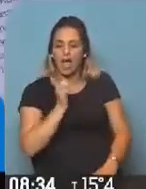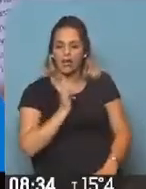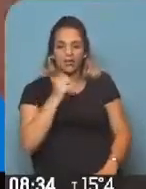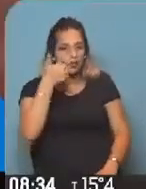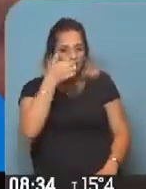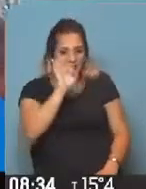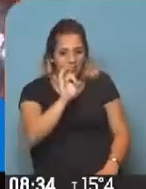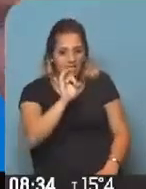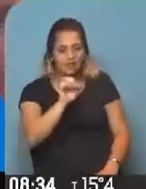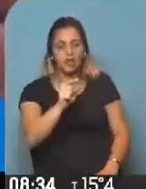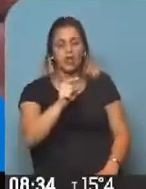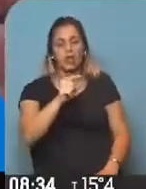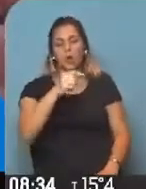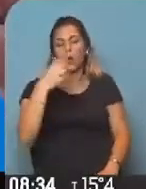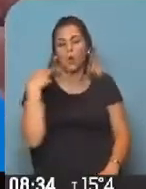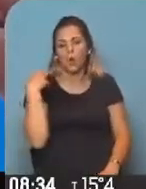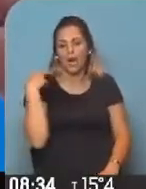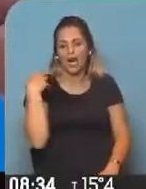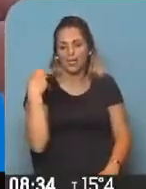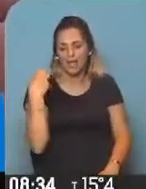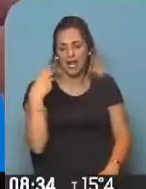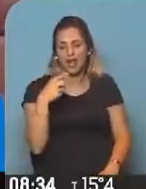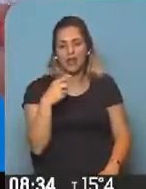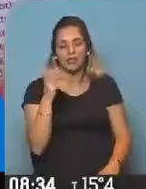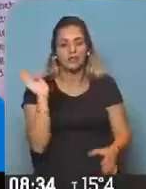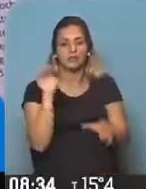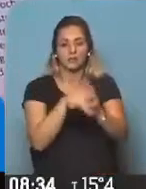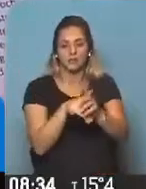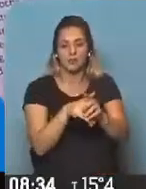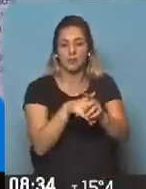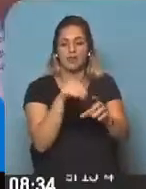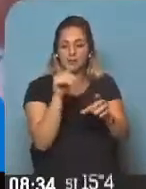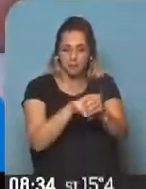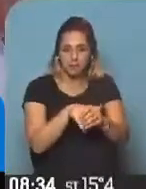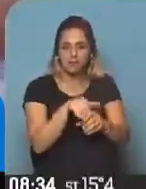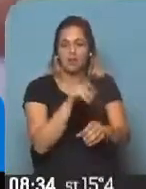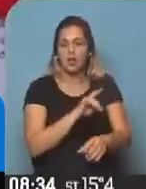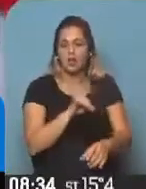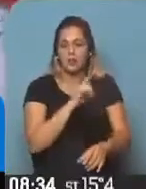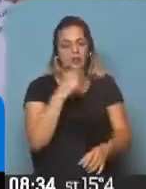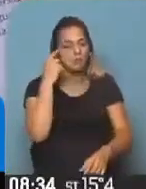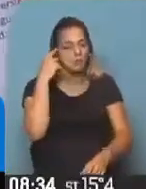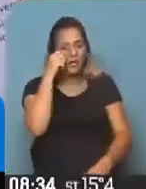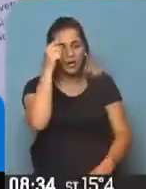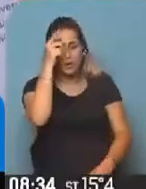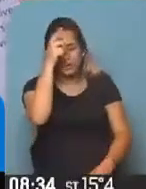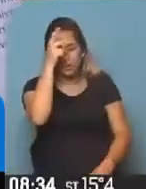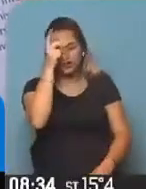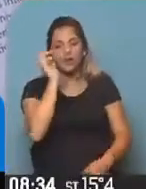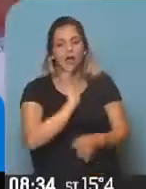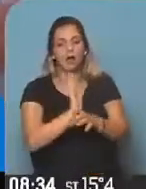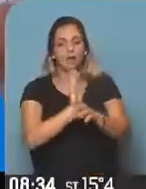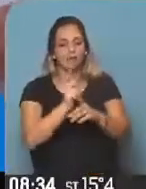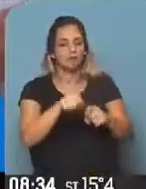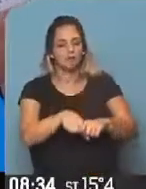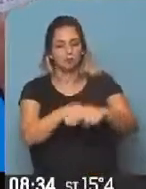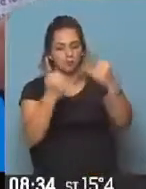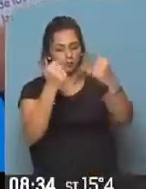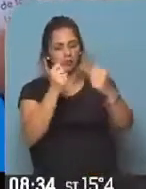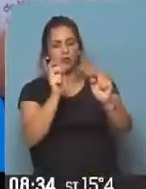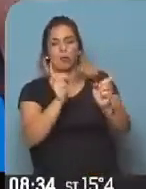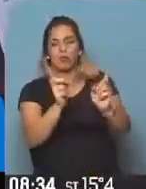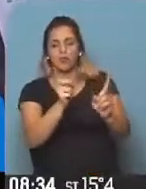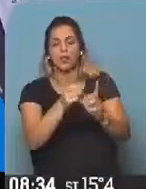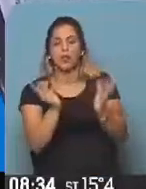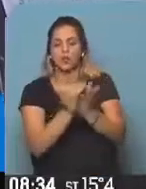que un general que se llamaba onganía intervino la universidad y tuvo como idea que los policías le rompieran la cabeza a los profesores